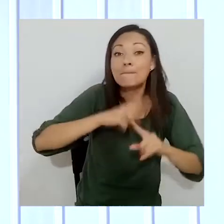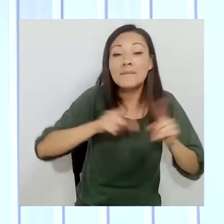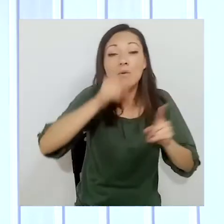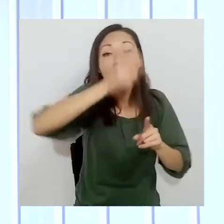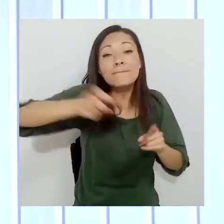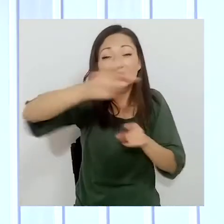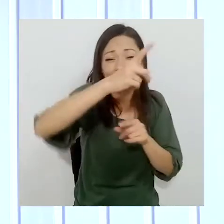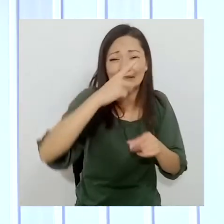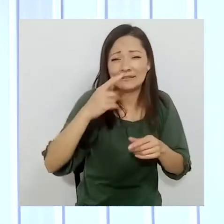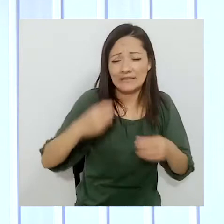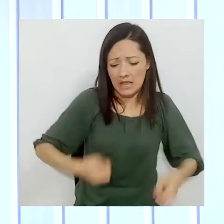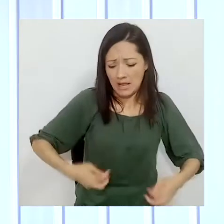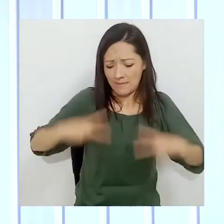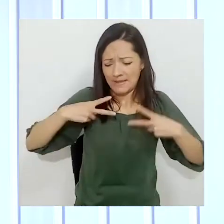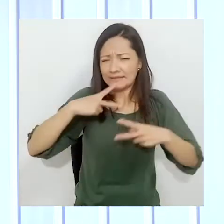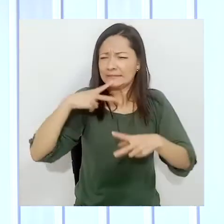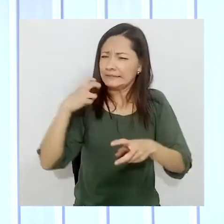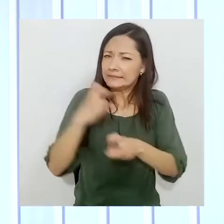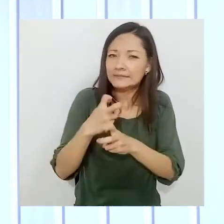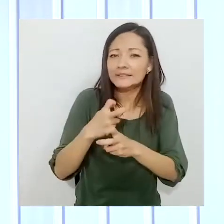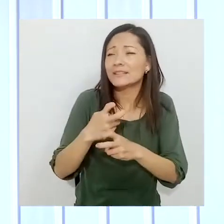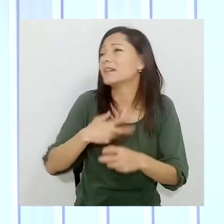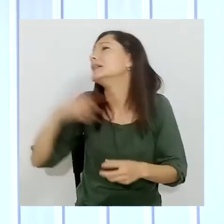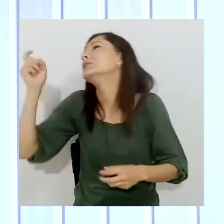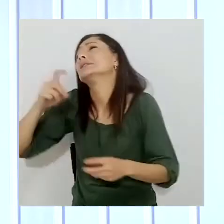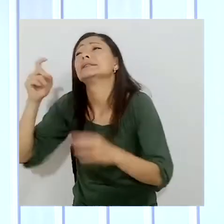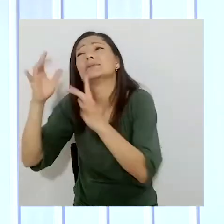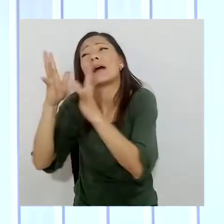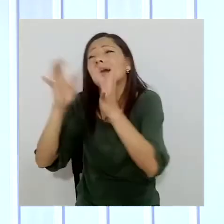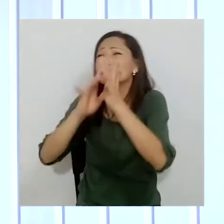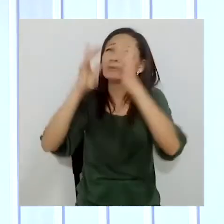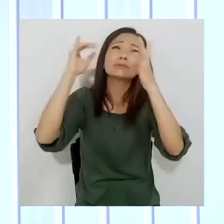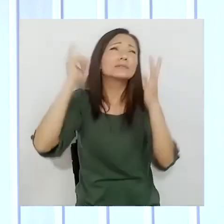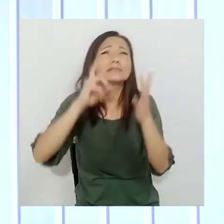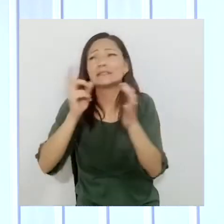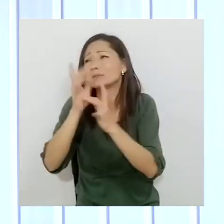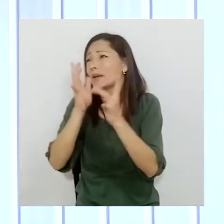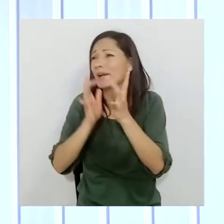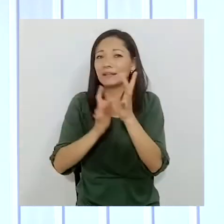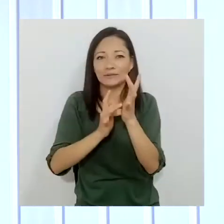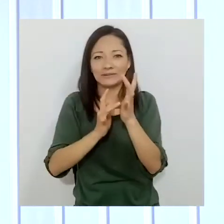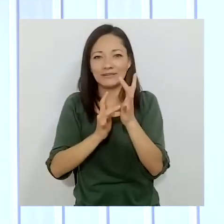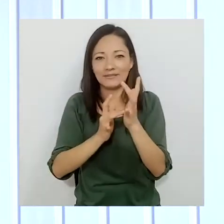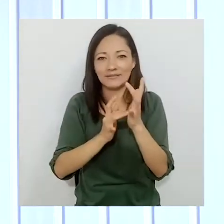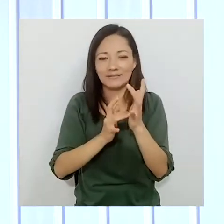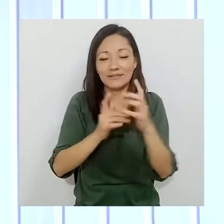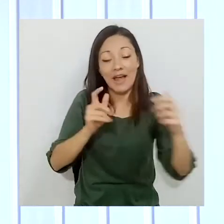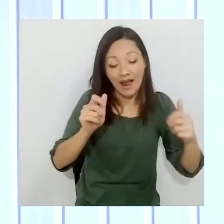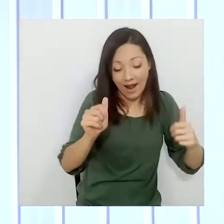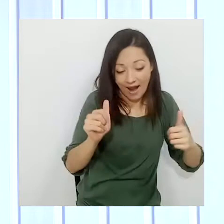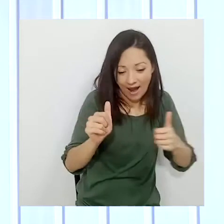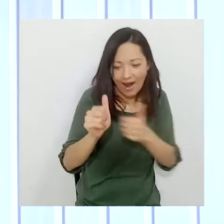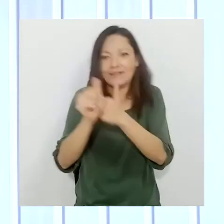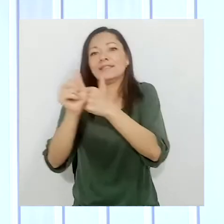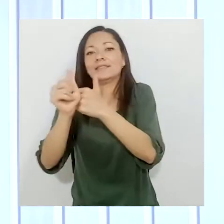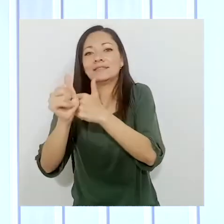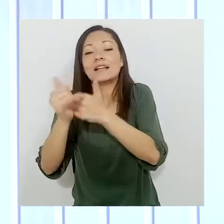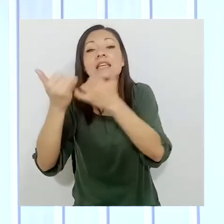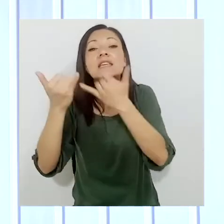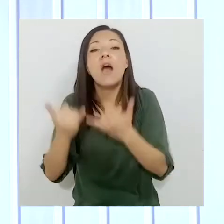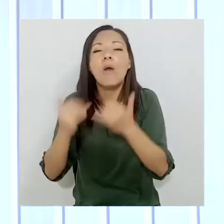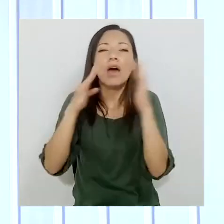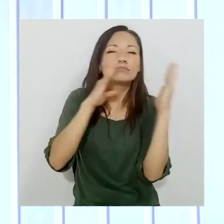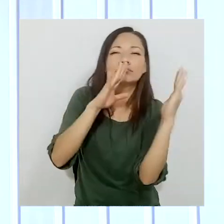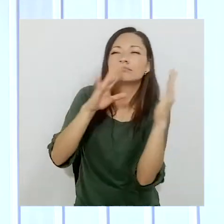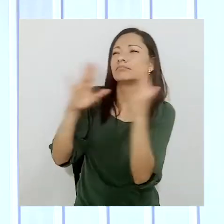es. Ya es la primera parte. Pero no se quede ahí diciendo estoy derrotado. ¿Ahora qué? Vuélvase a